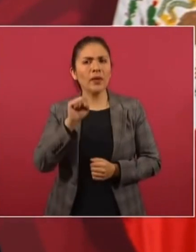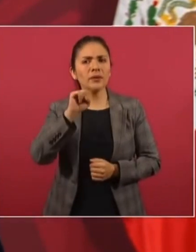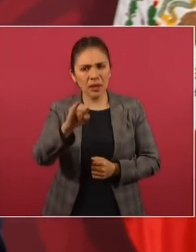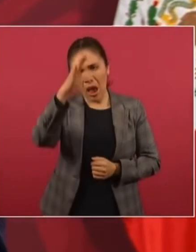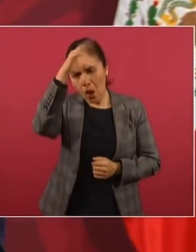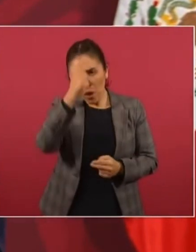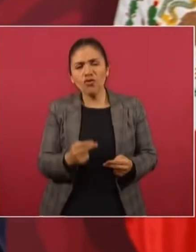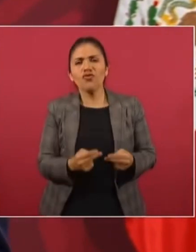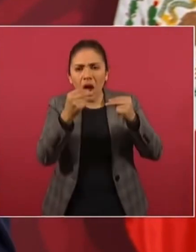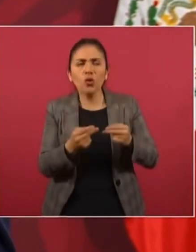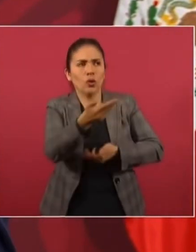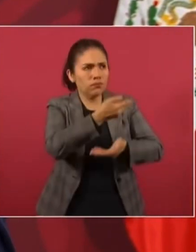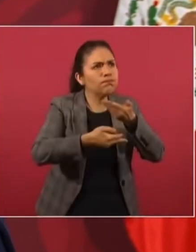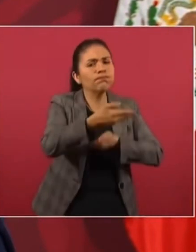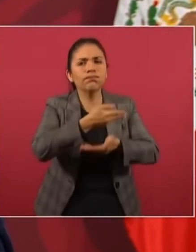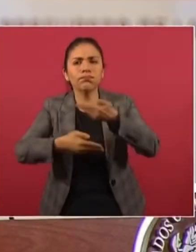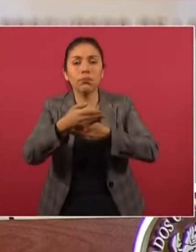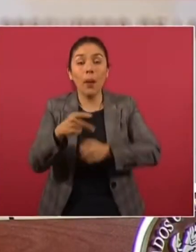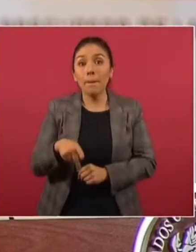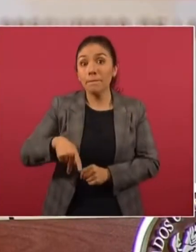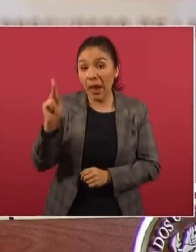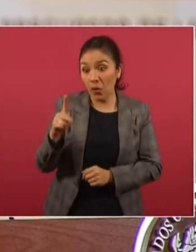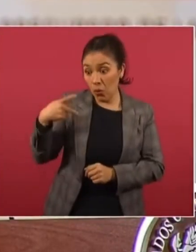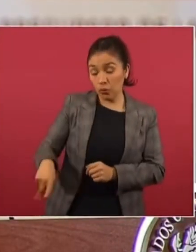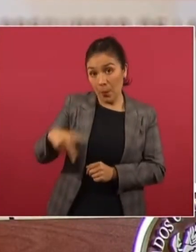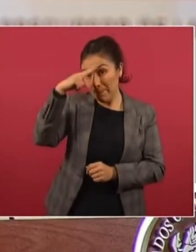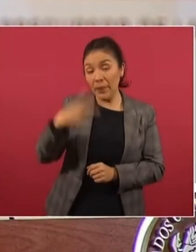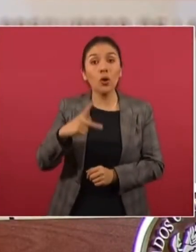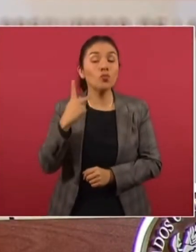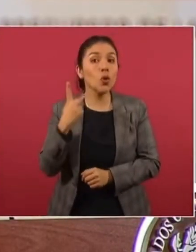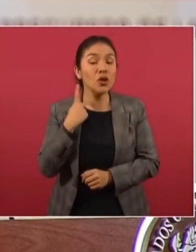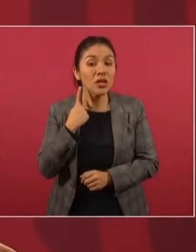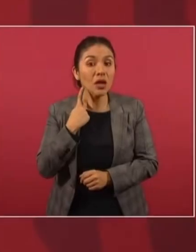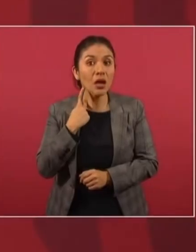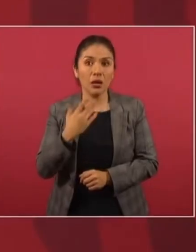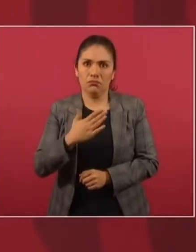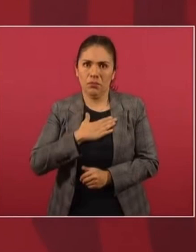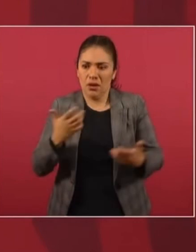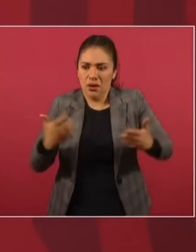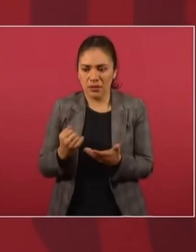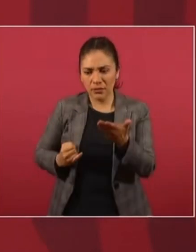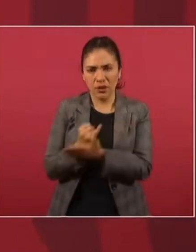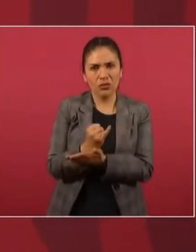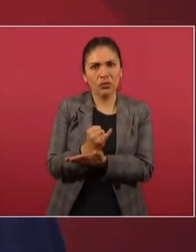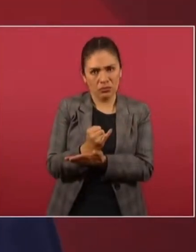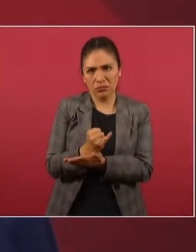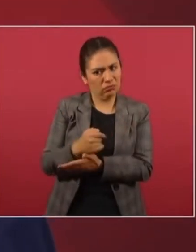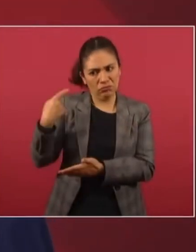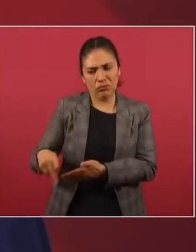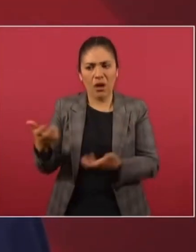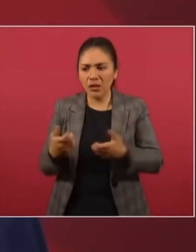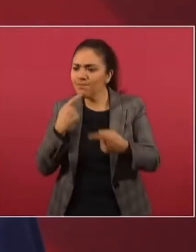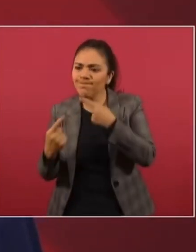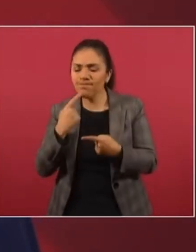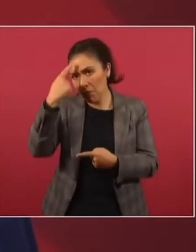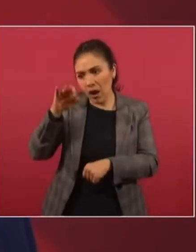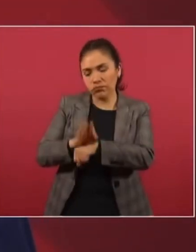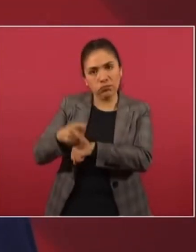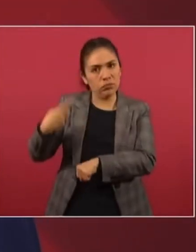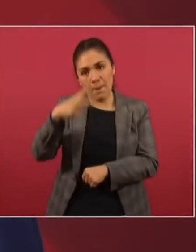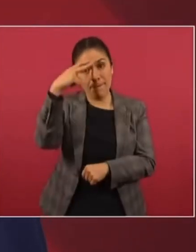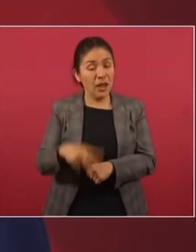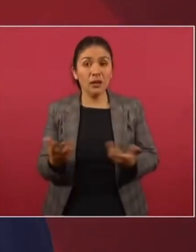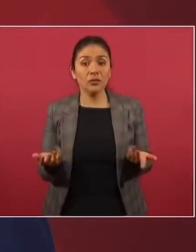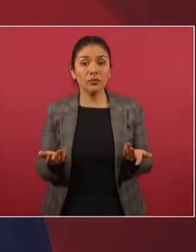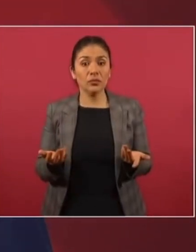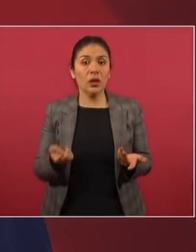comerciales, pero nuestras políticas las definimos en México y tienen que